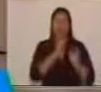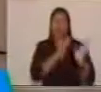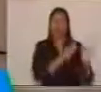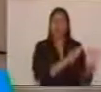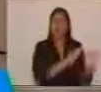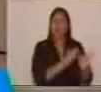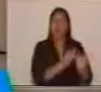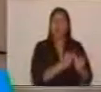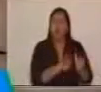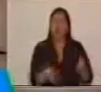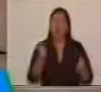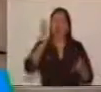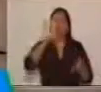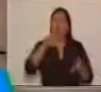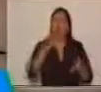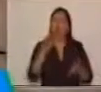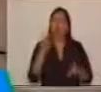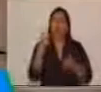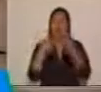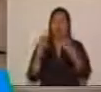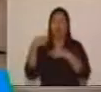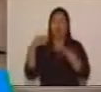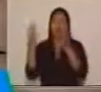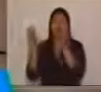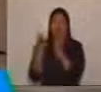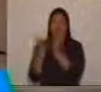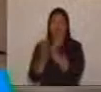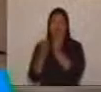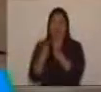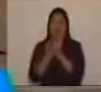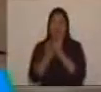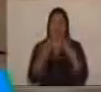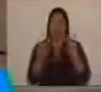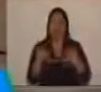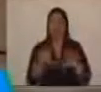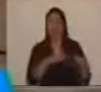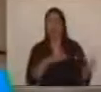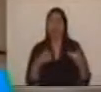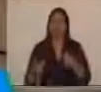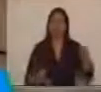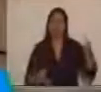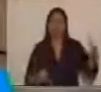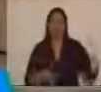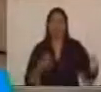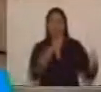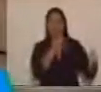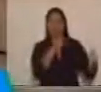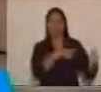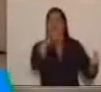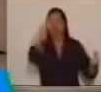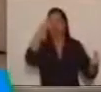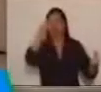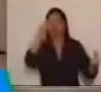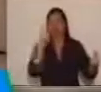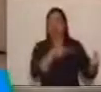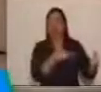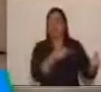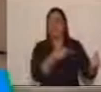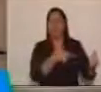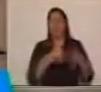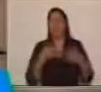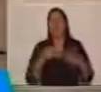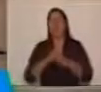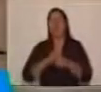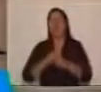que a la hora de regresar a clases usted tenga esos trabajos que de alguna manera van a reforzar los temas